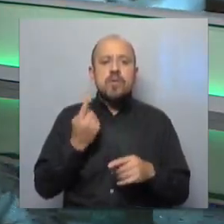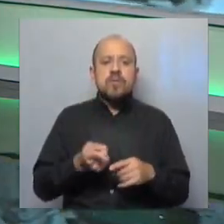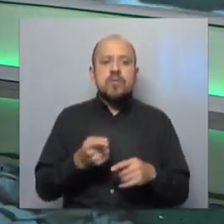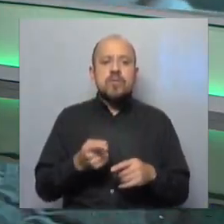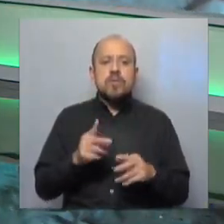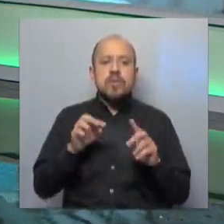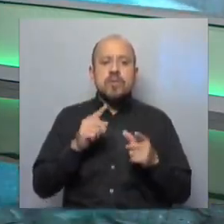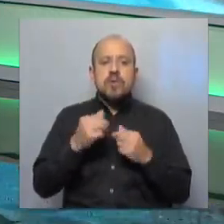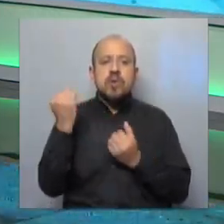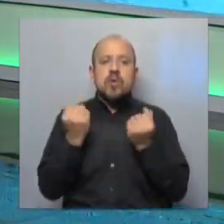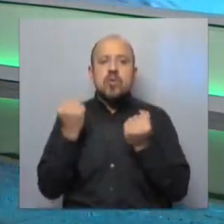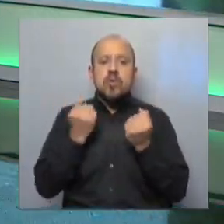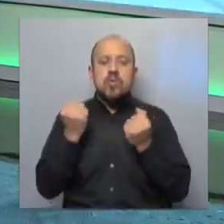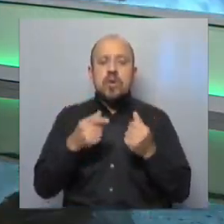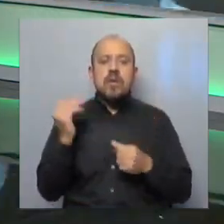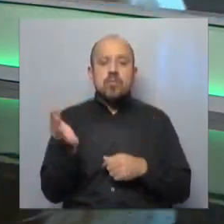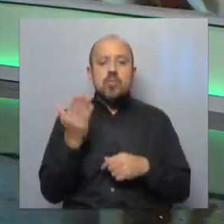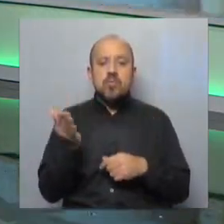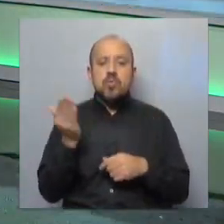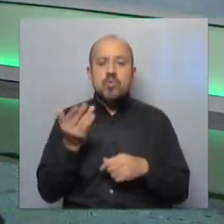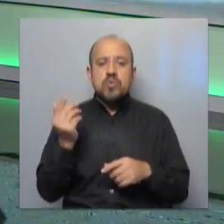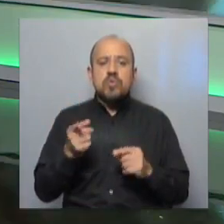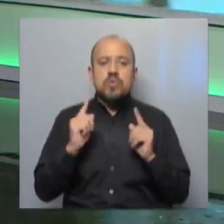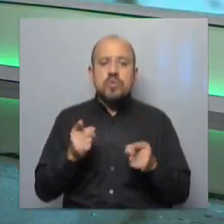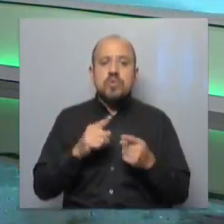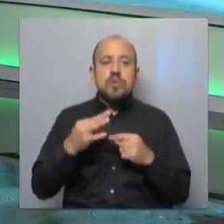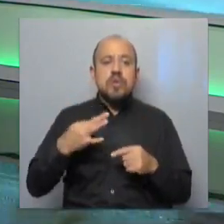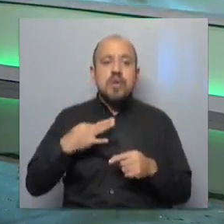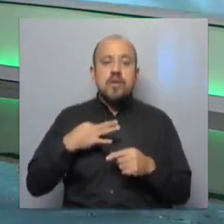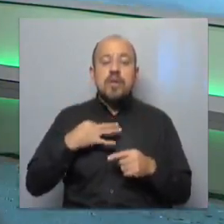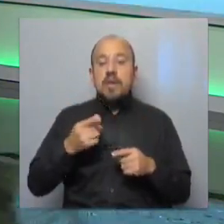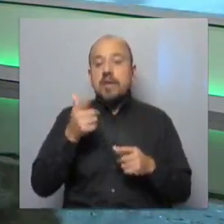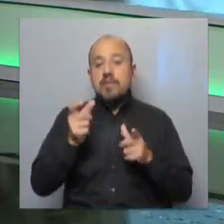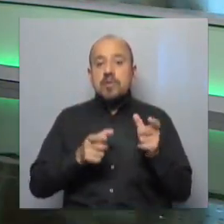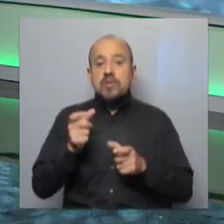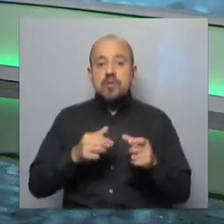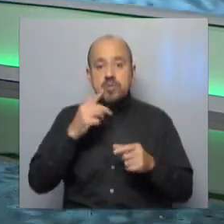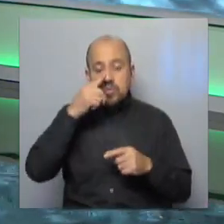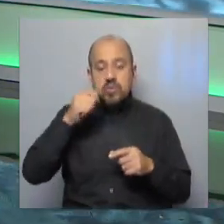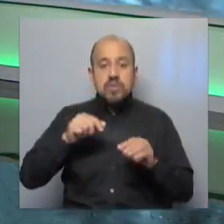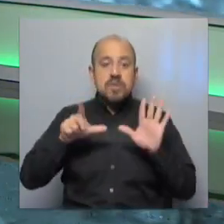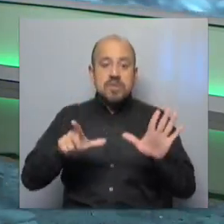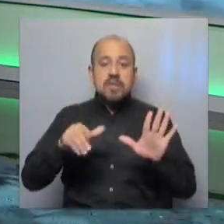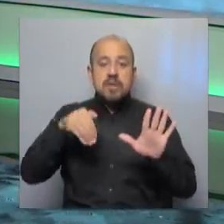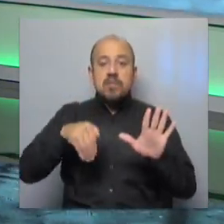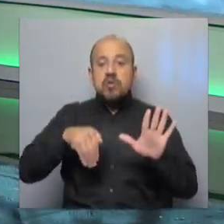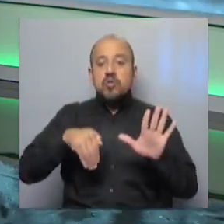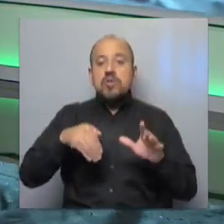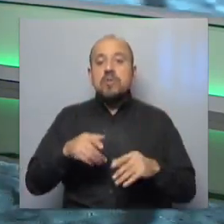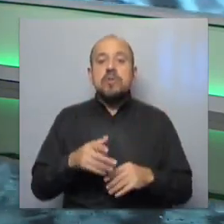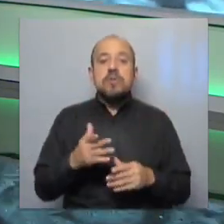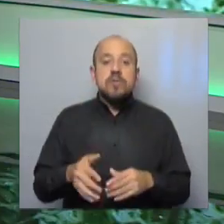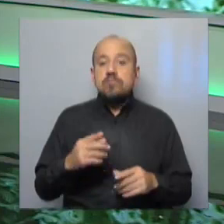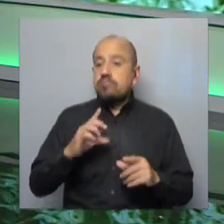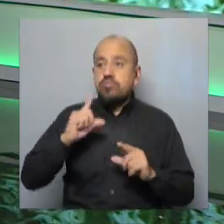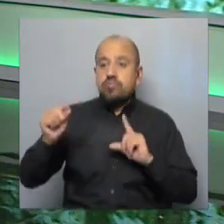tienen que ver con la economía la producción y por supuesto la vida de los ucranianos porque hay 7 millones casi de refugiados